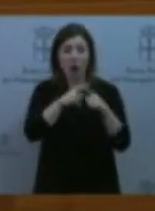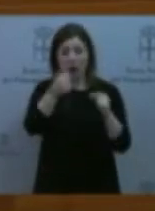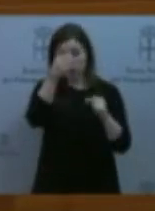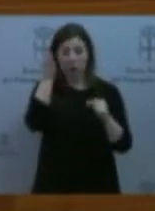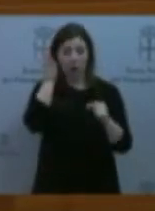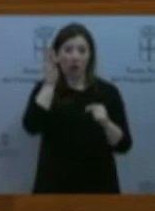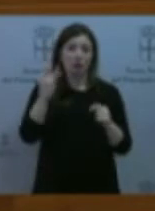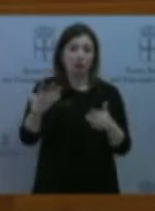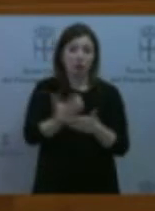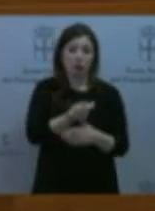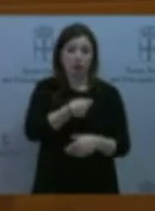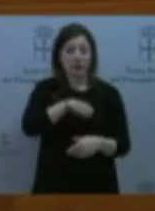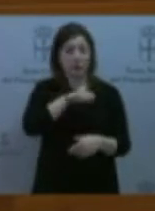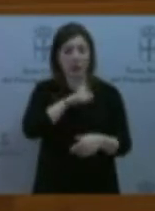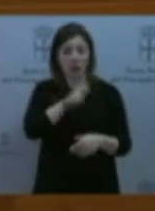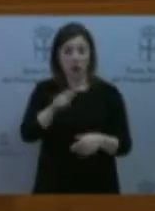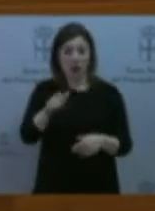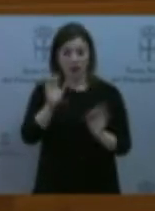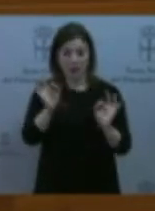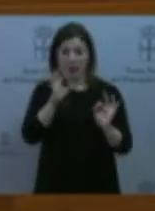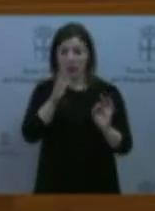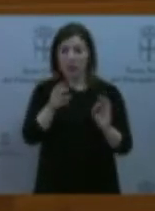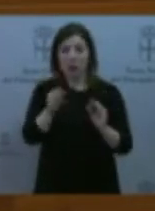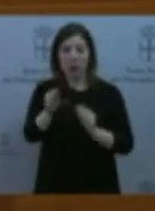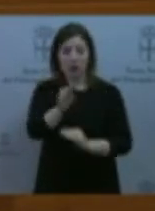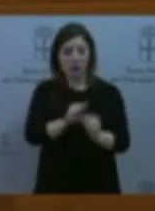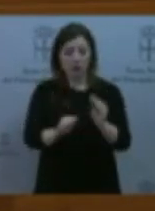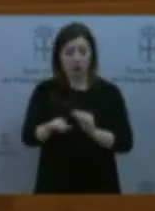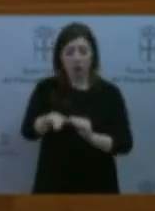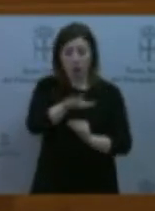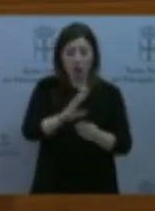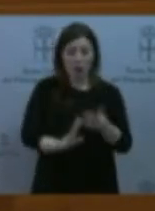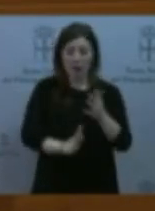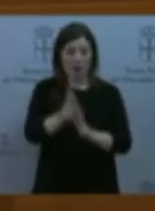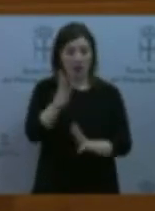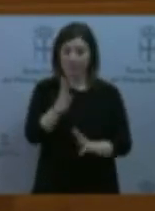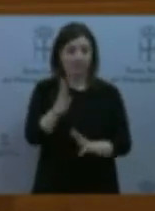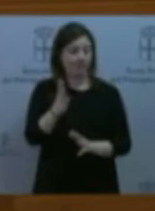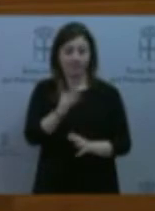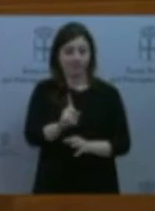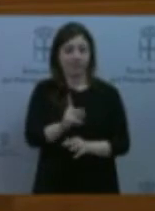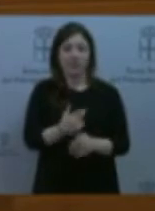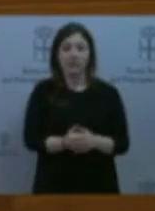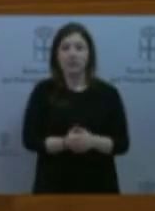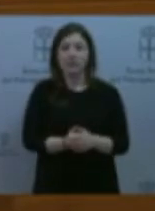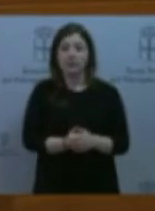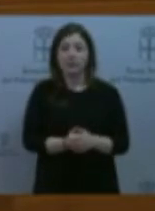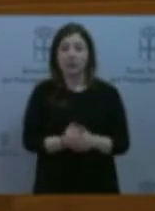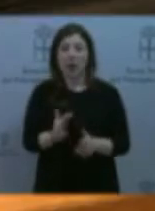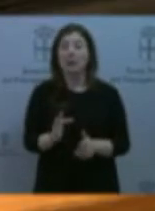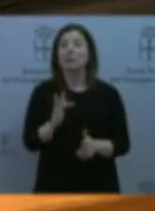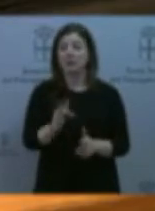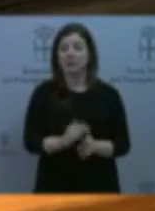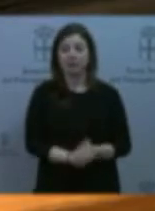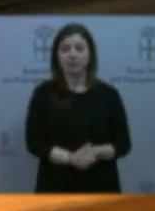que no se tenía que haber quemado. Y además, estamos trabajando